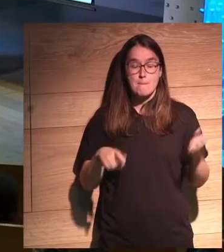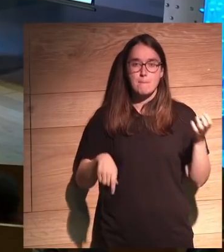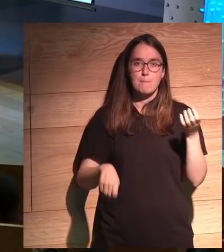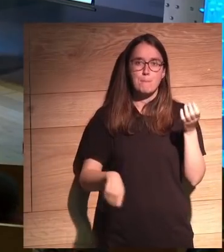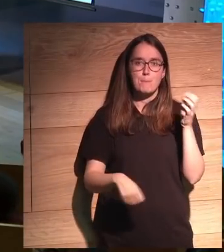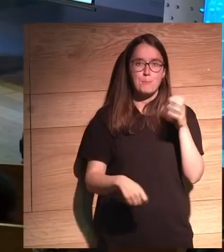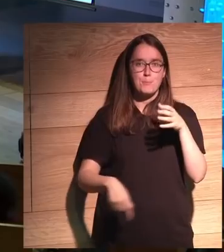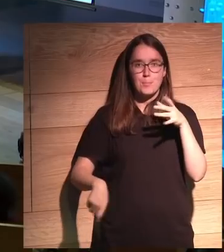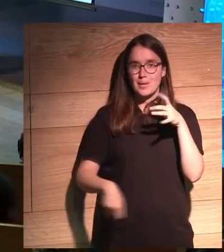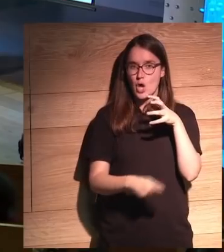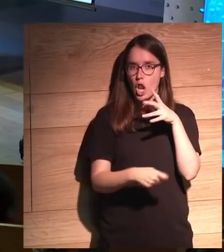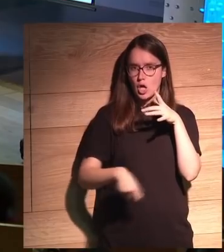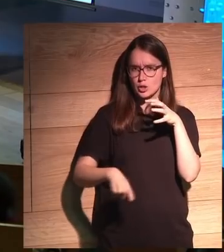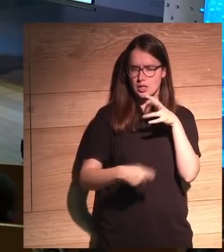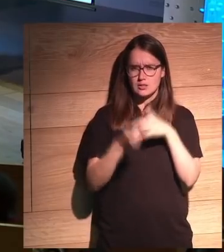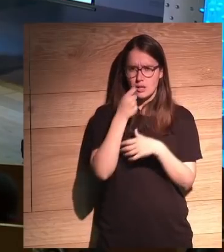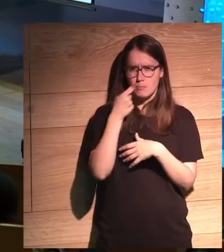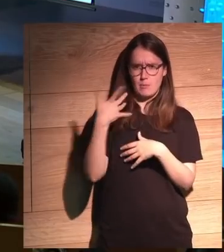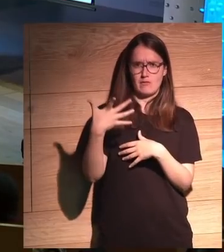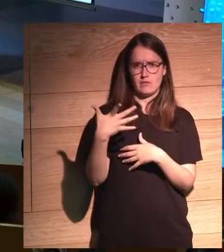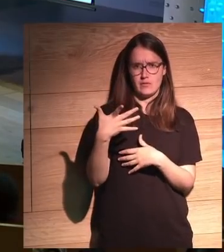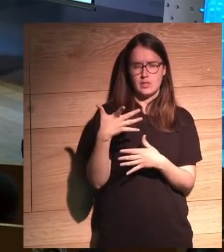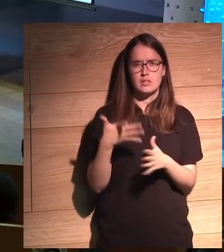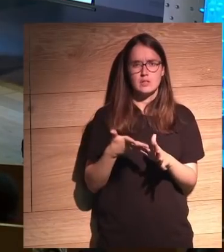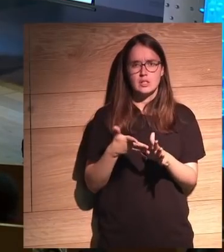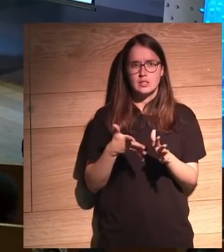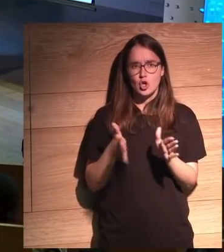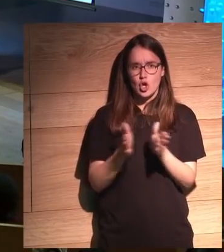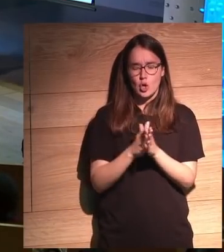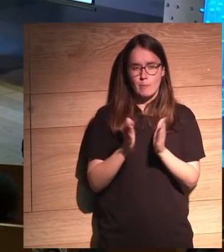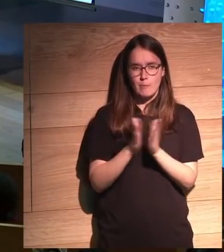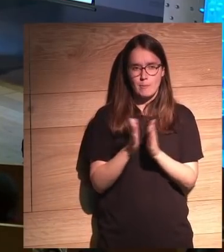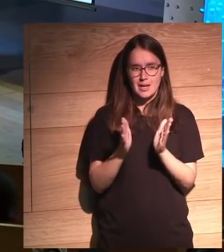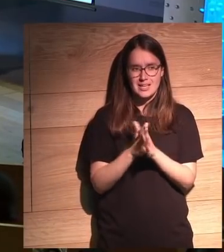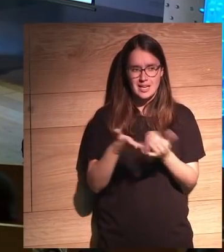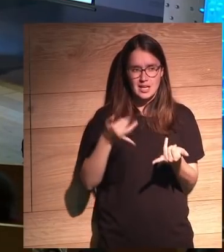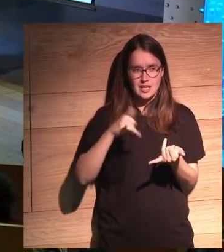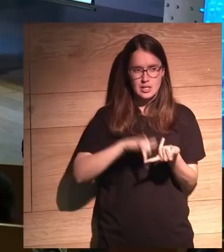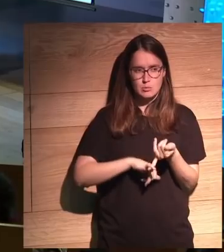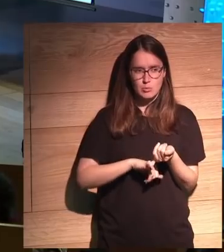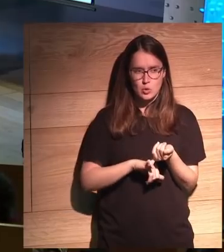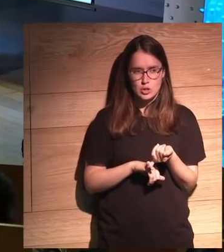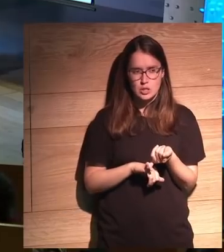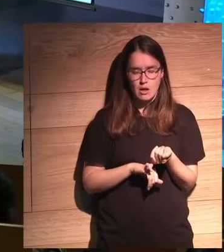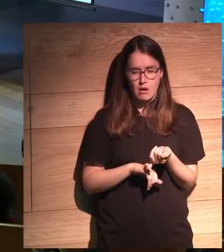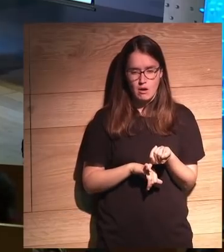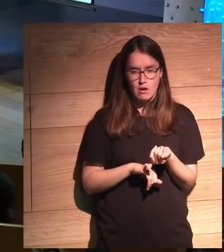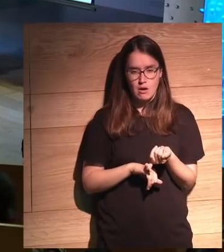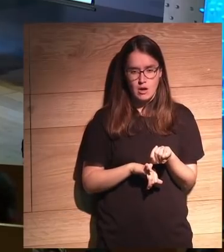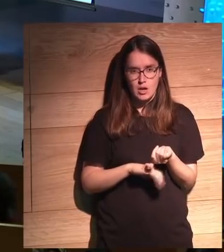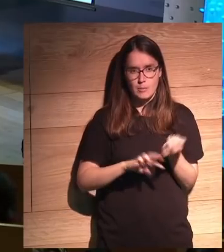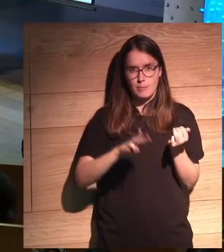violonchelista, una importante violonchelista, y es la compañera y esposa de